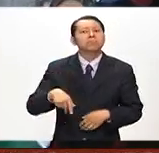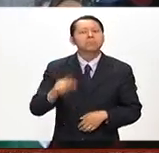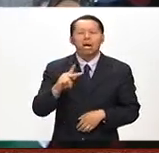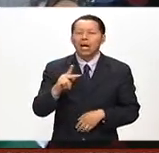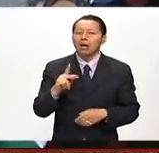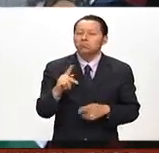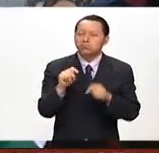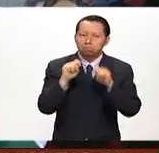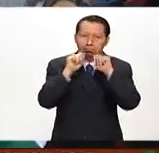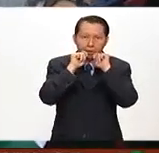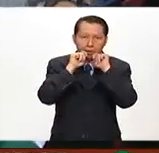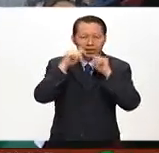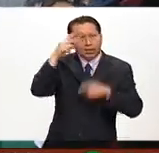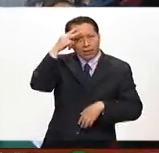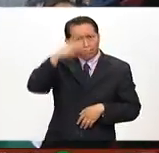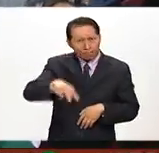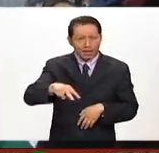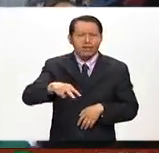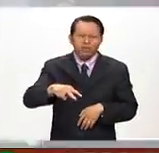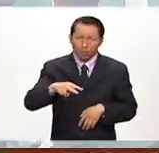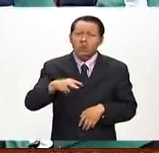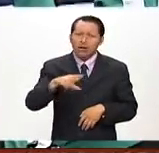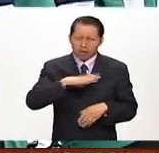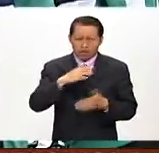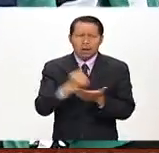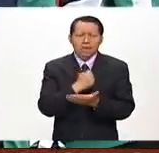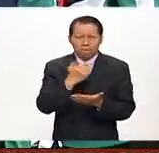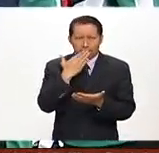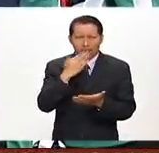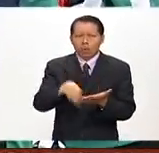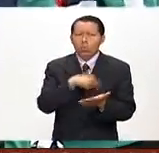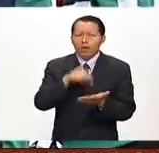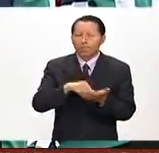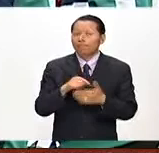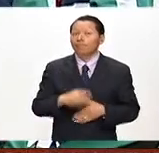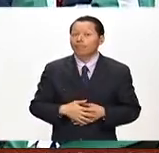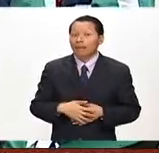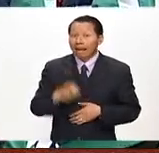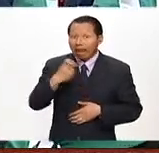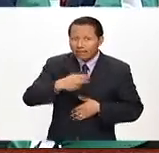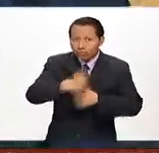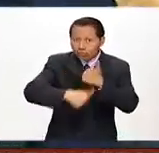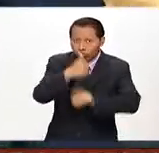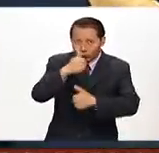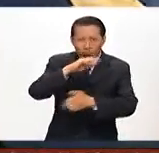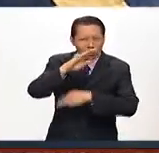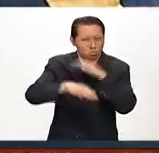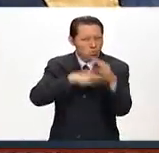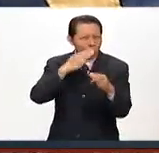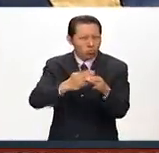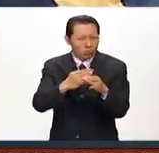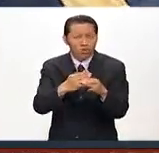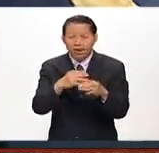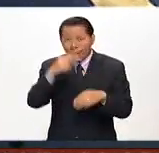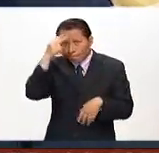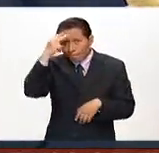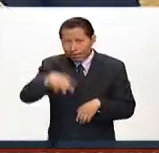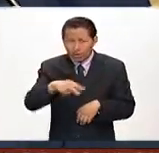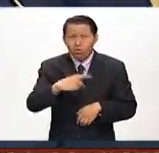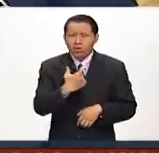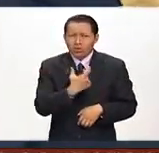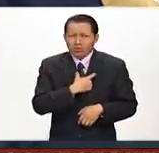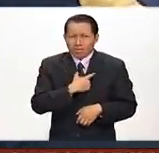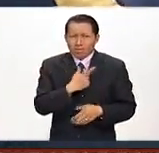pues México logró tener un muy buen lugar. En esta justa, la más importante en su tipo en el mundo, México logró 4